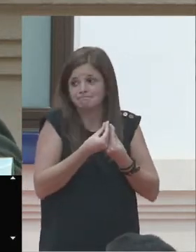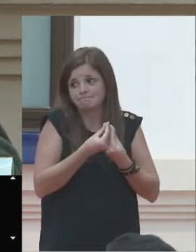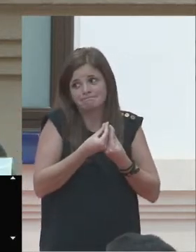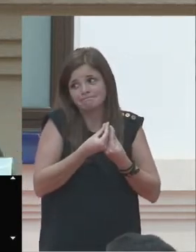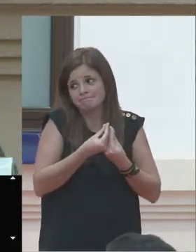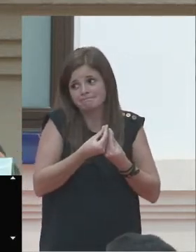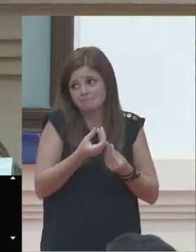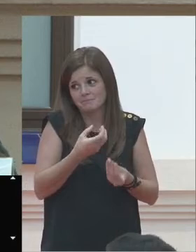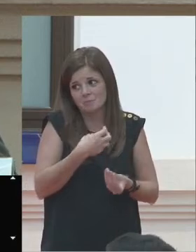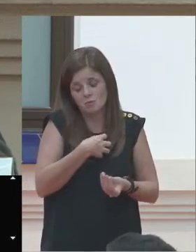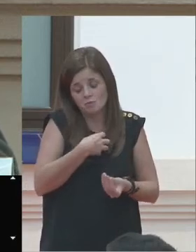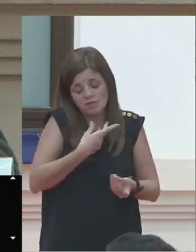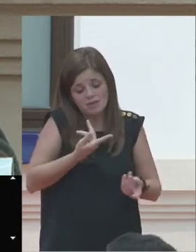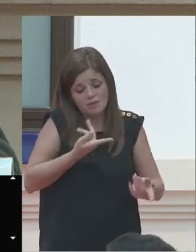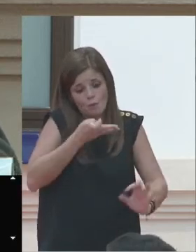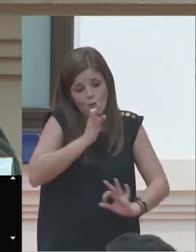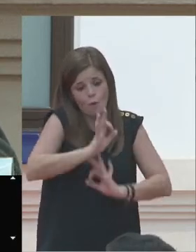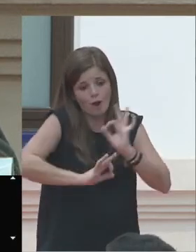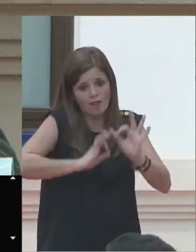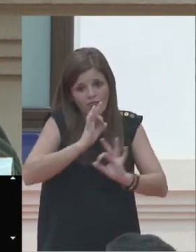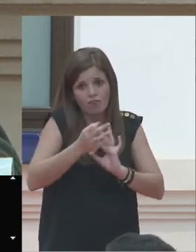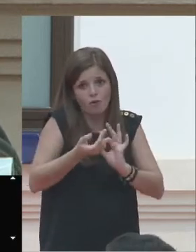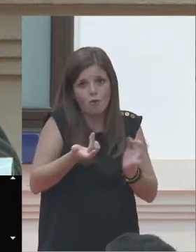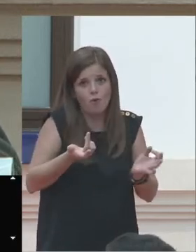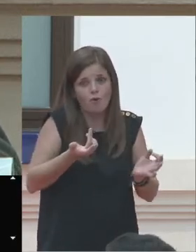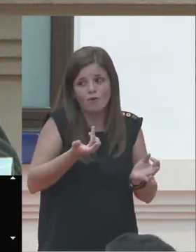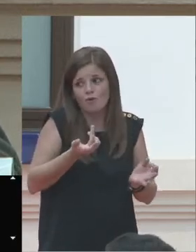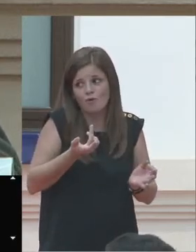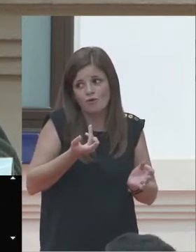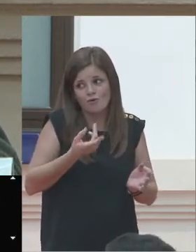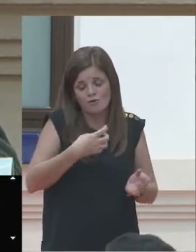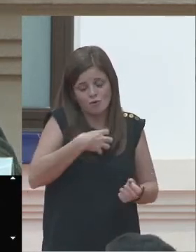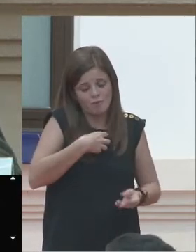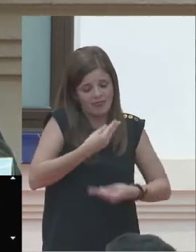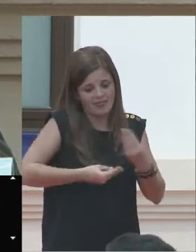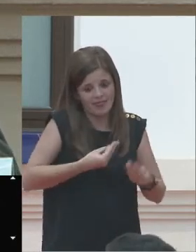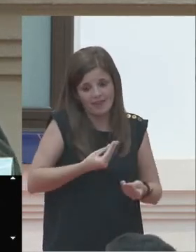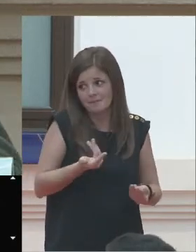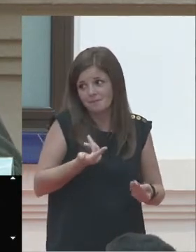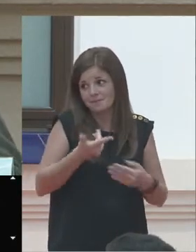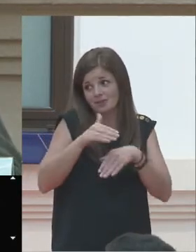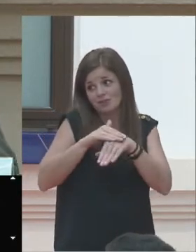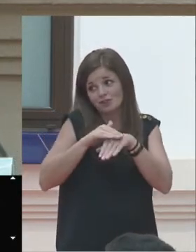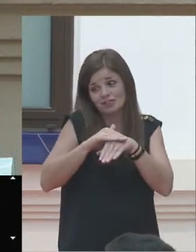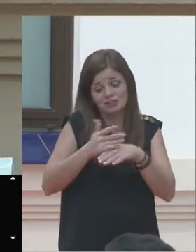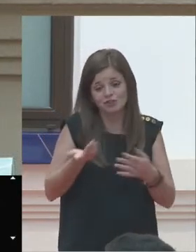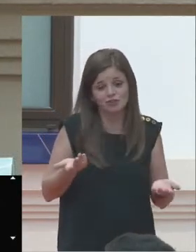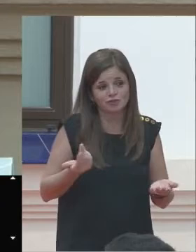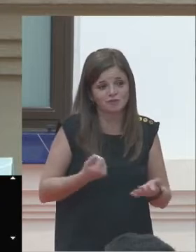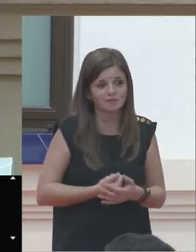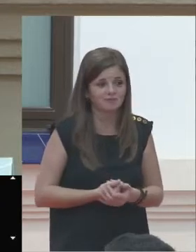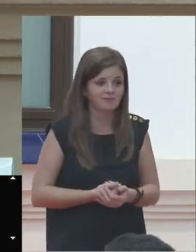no es algo que la legislación nos obligue, ¿no? Lo siento.